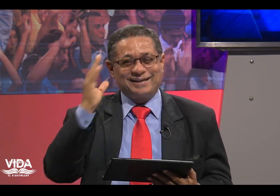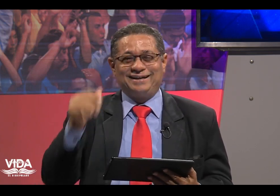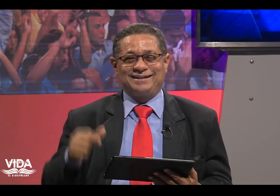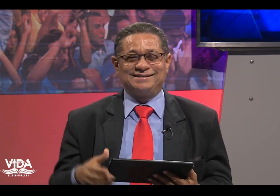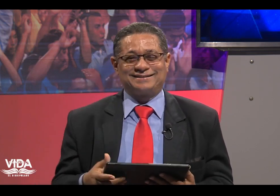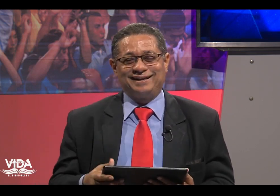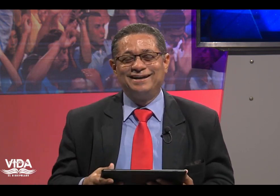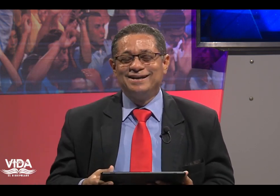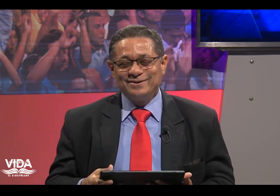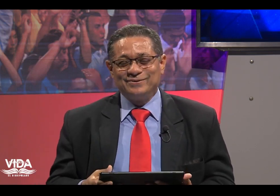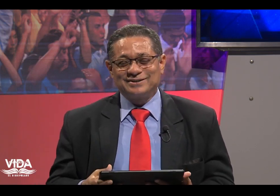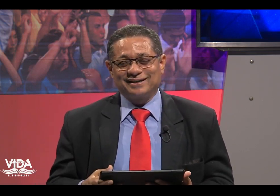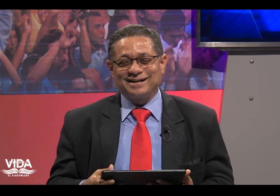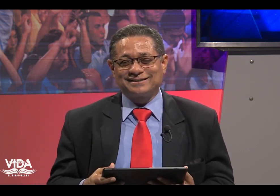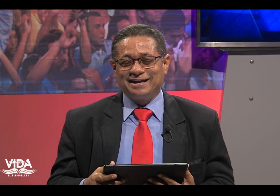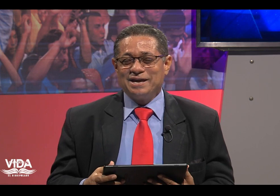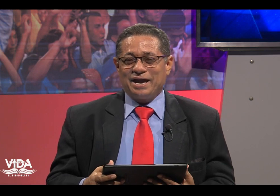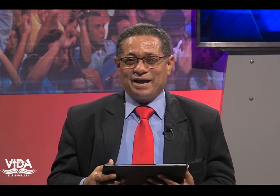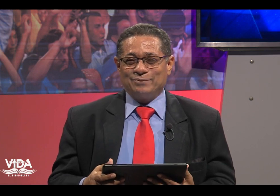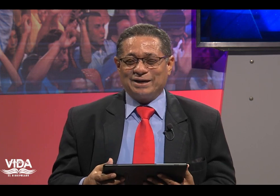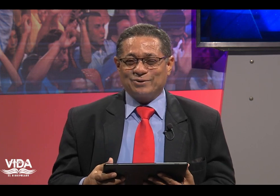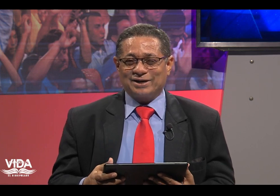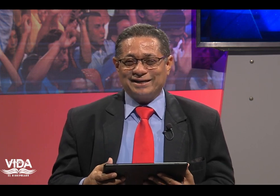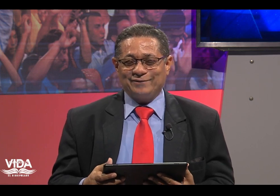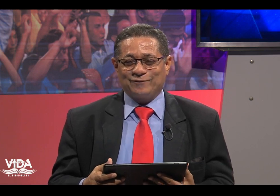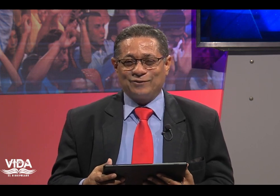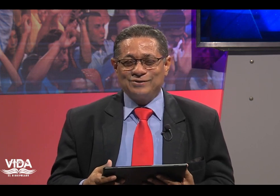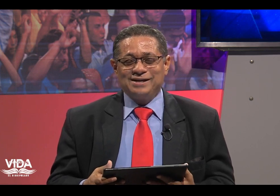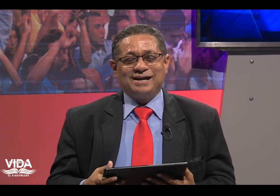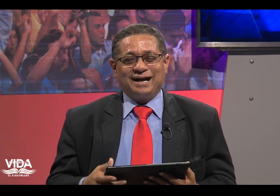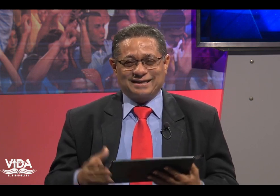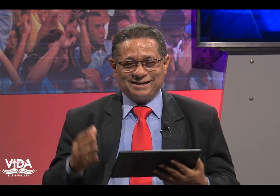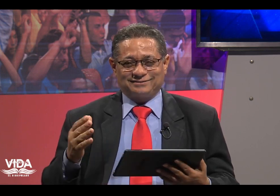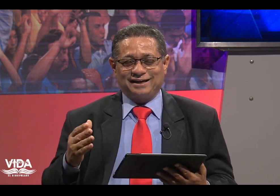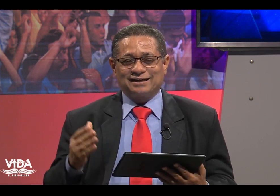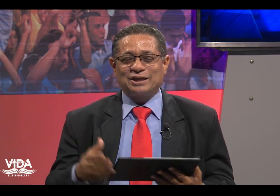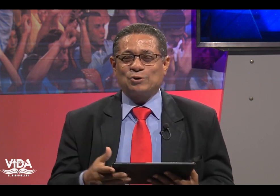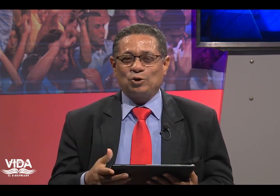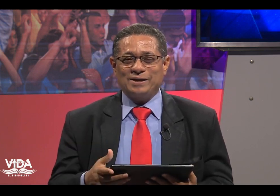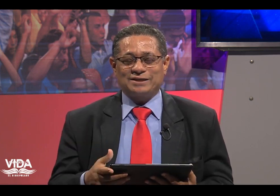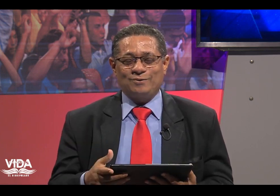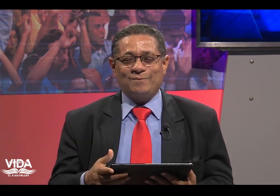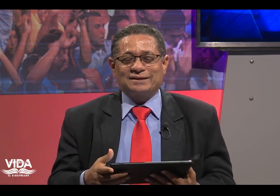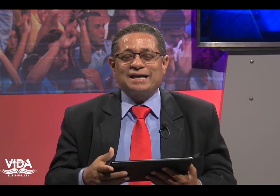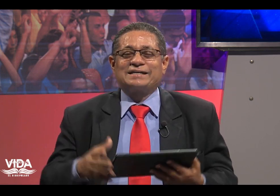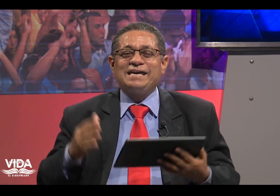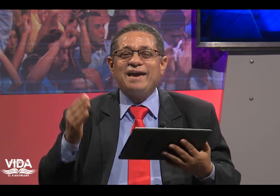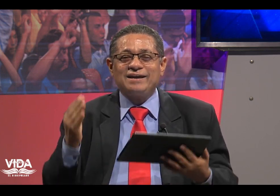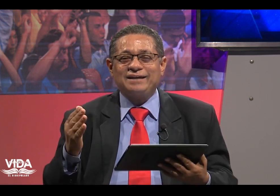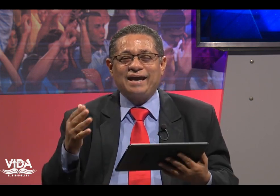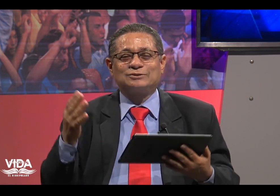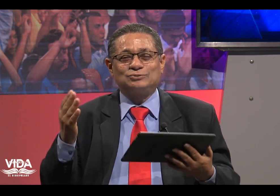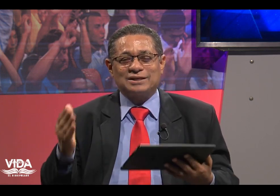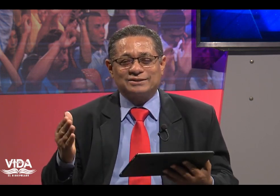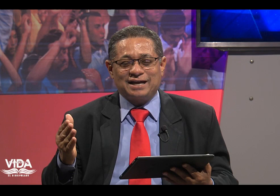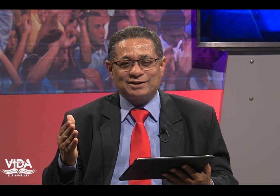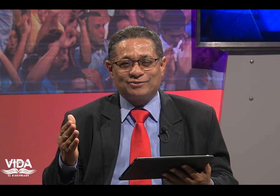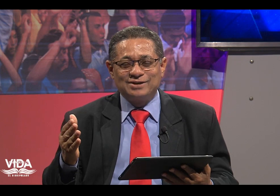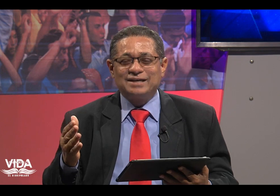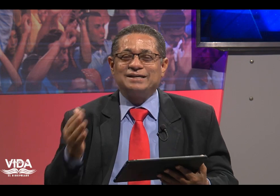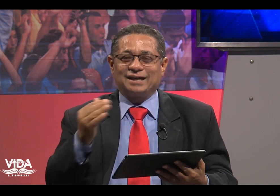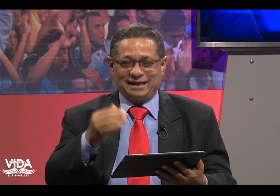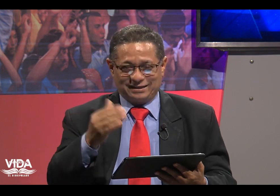tienen experiencia Muchas gracias hermano renjifo aquí está el artículo 29 que quién es un